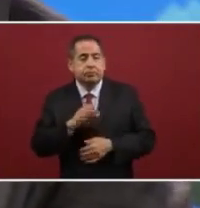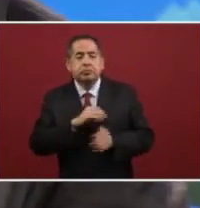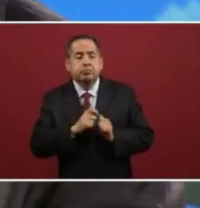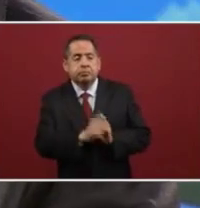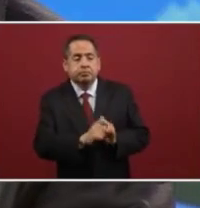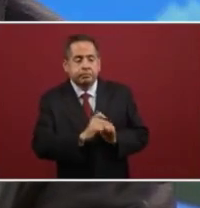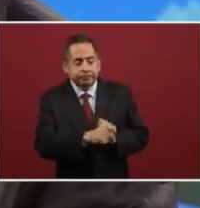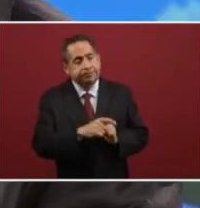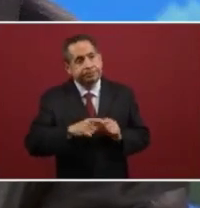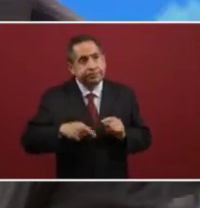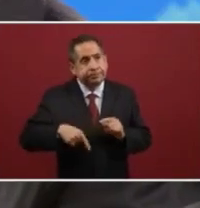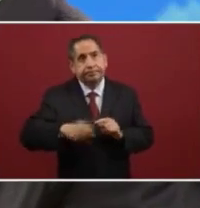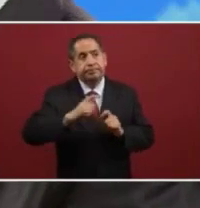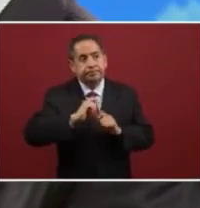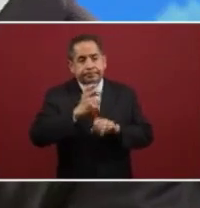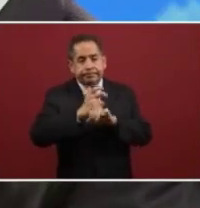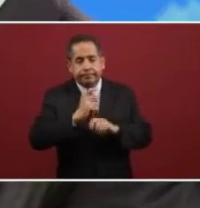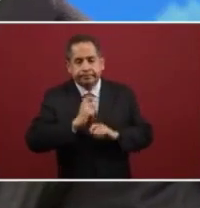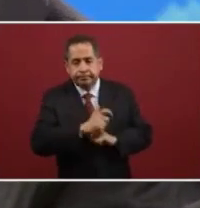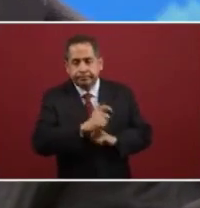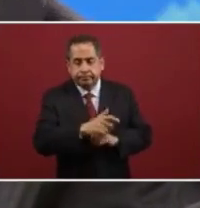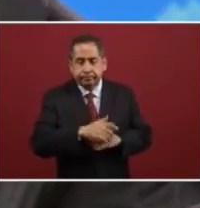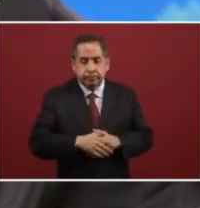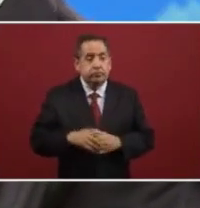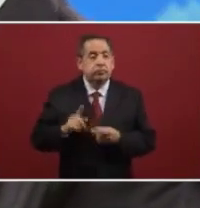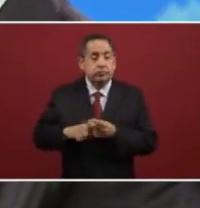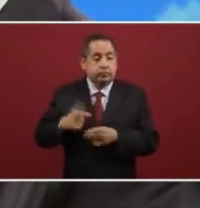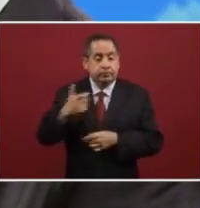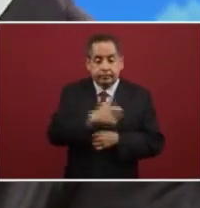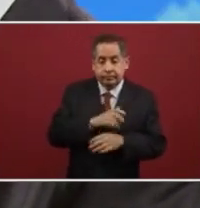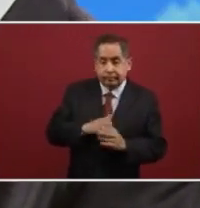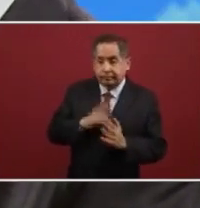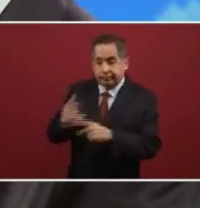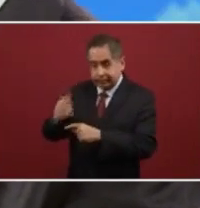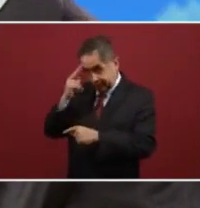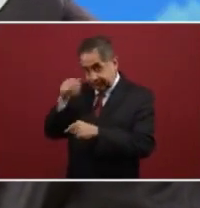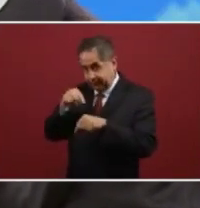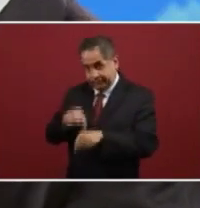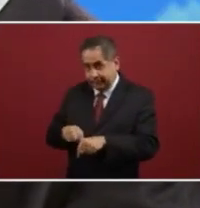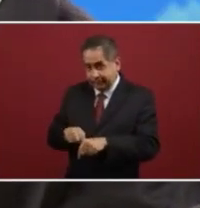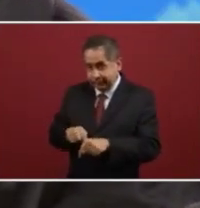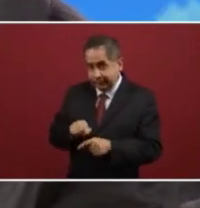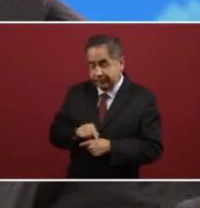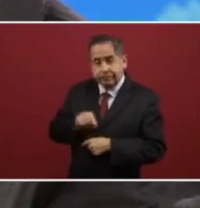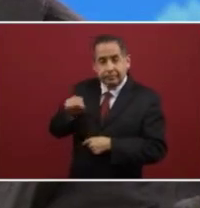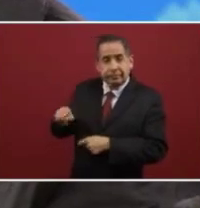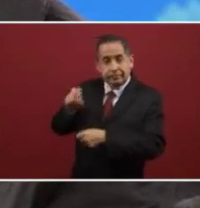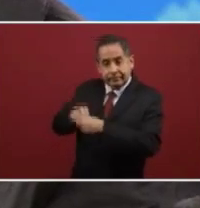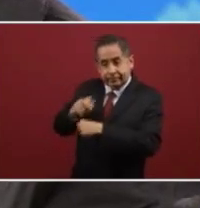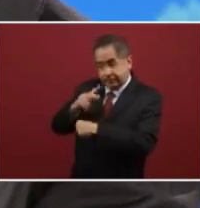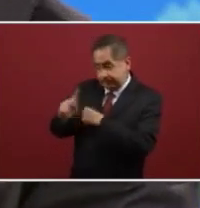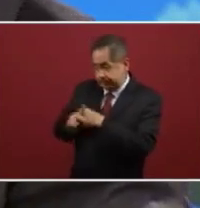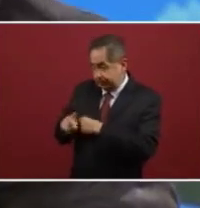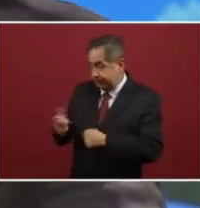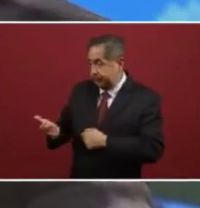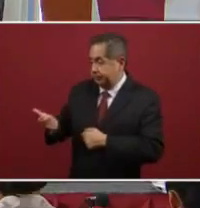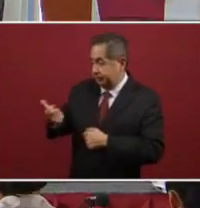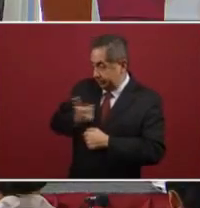subrayó que esto se paga fuera del territorio de méxico se paga en los países de origen